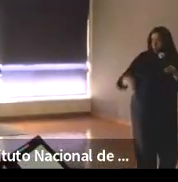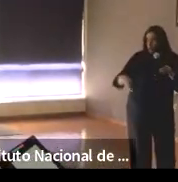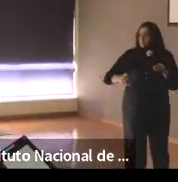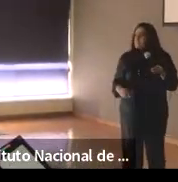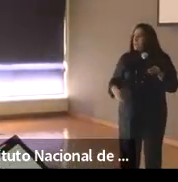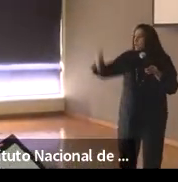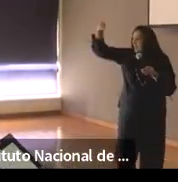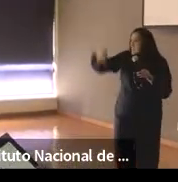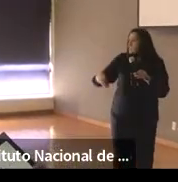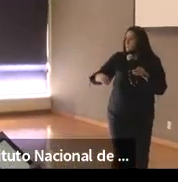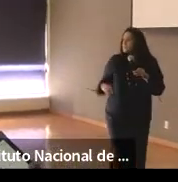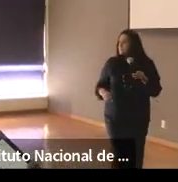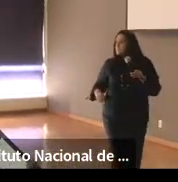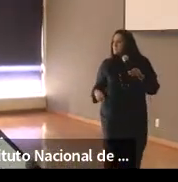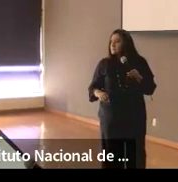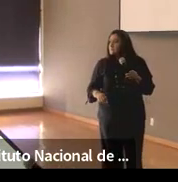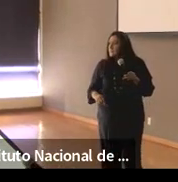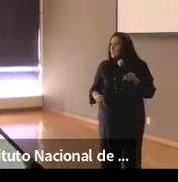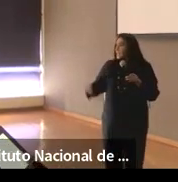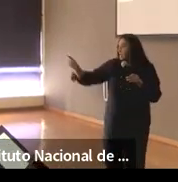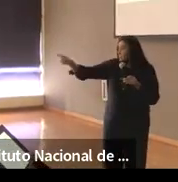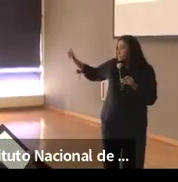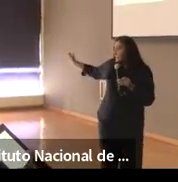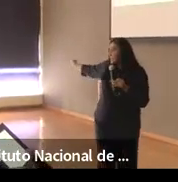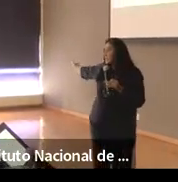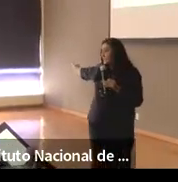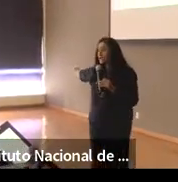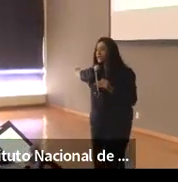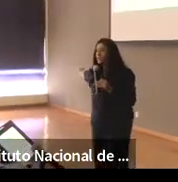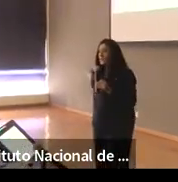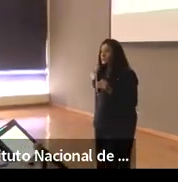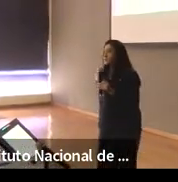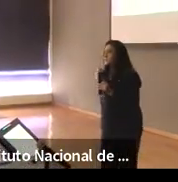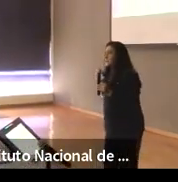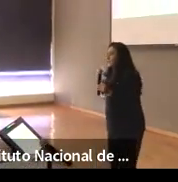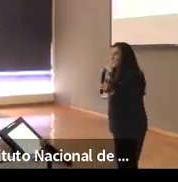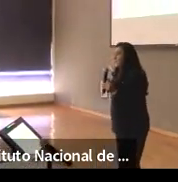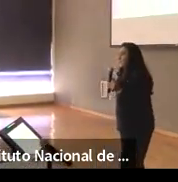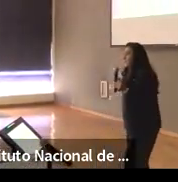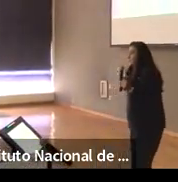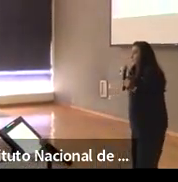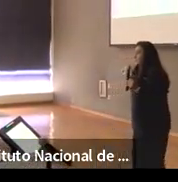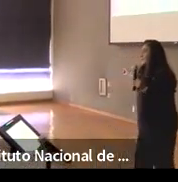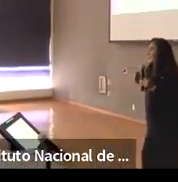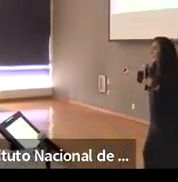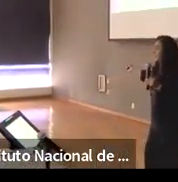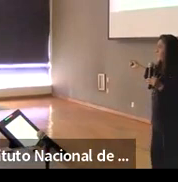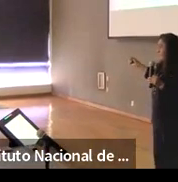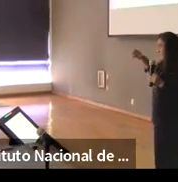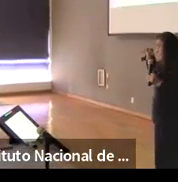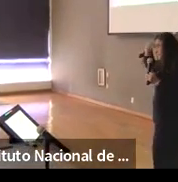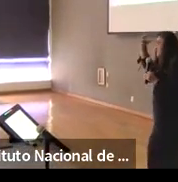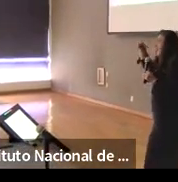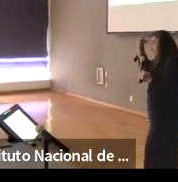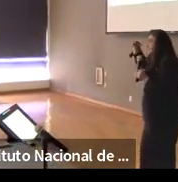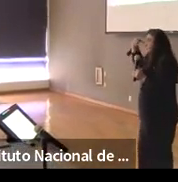de hoy lo que vivo y justo para el manejo de conflictos tienes que